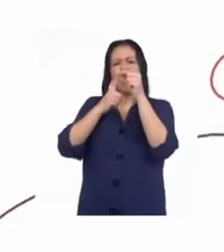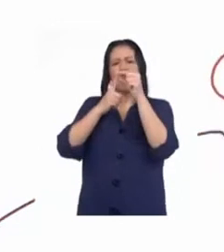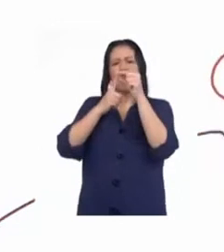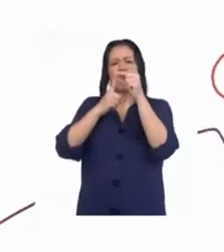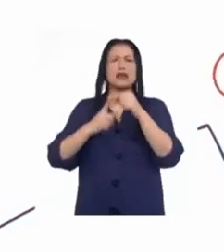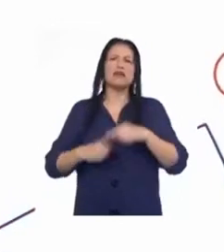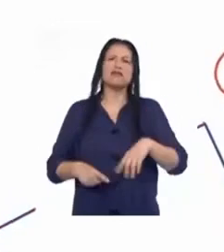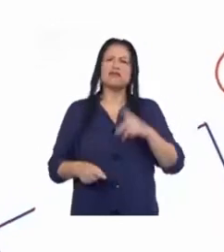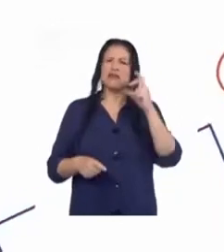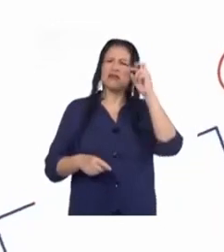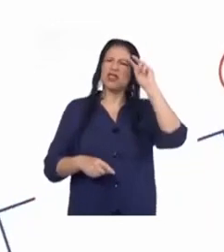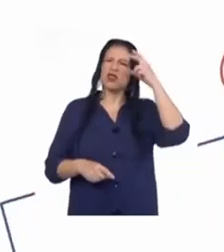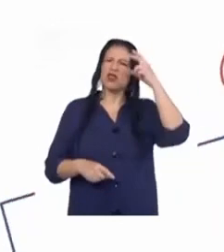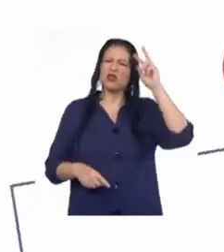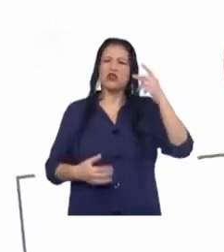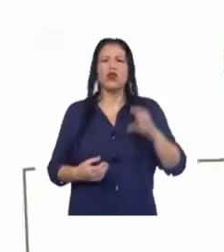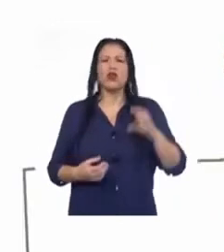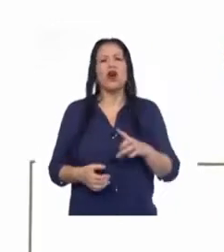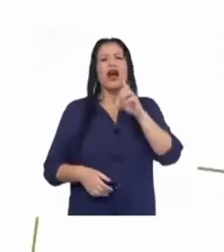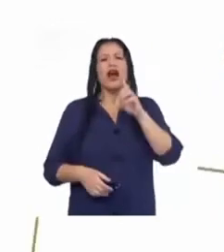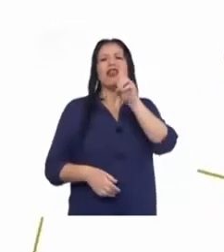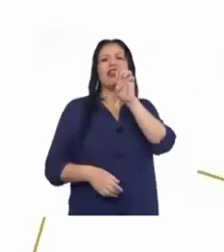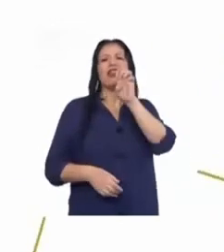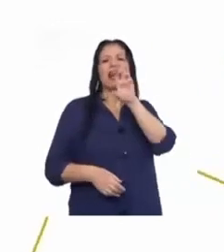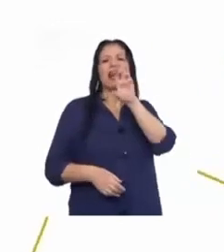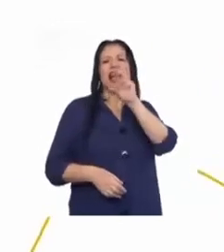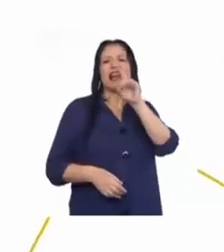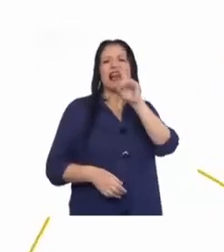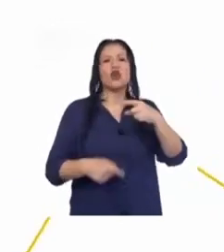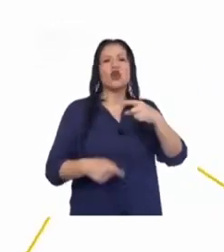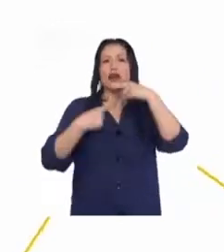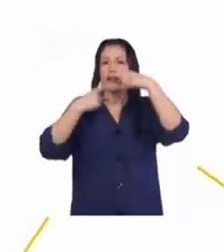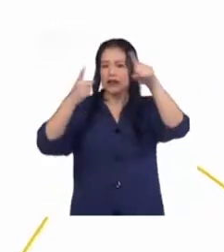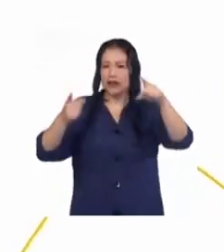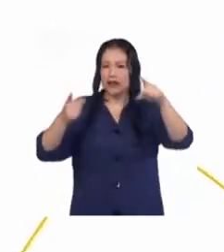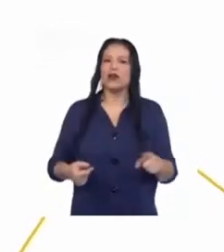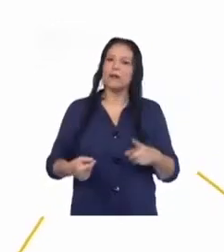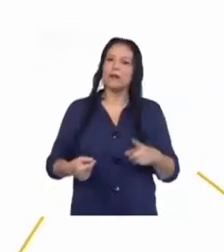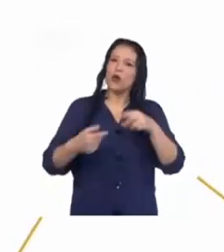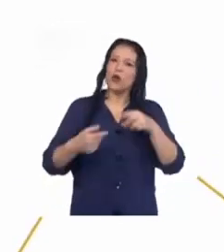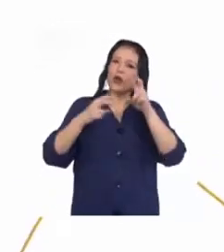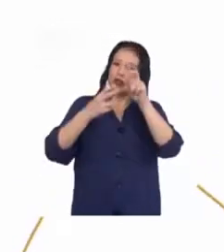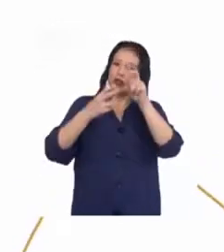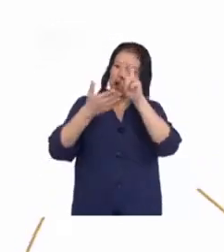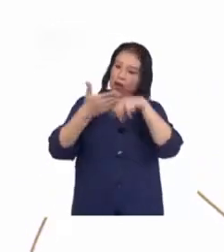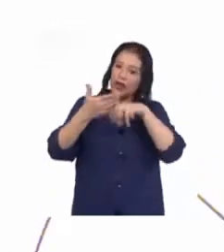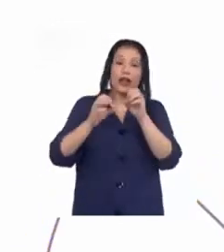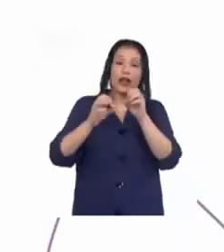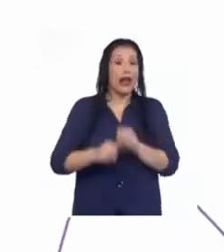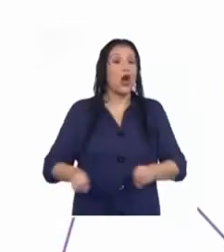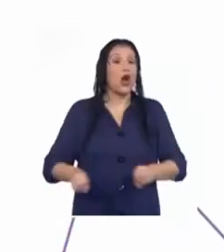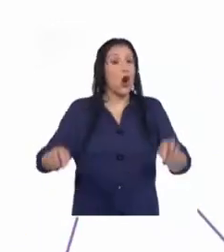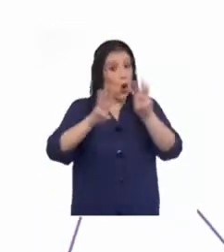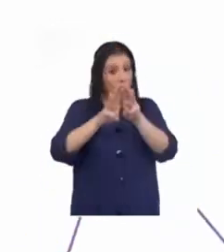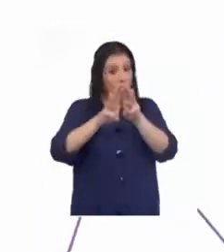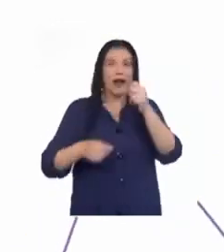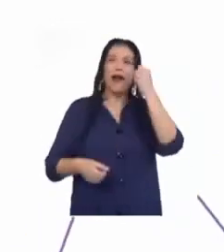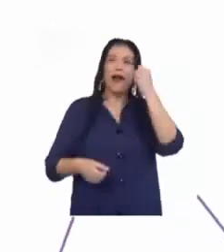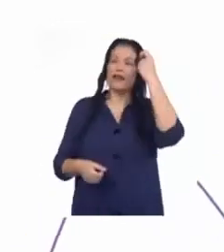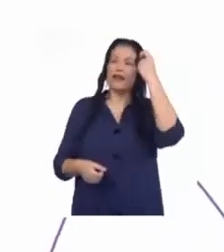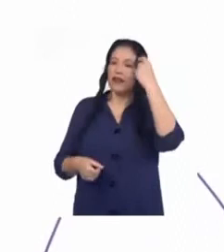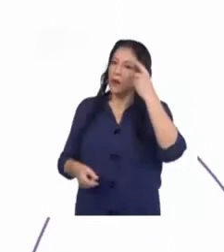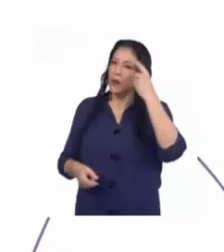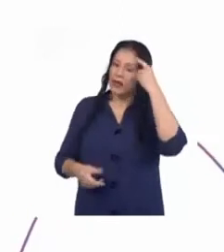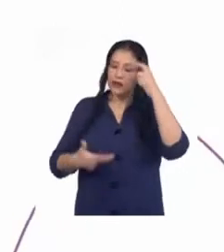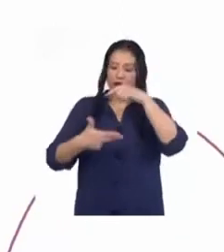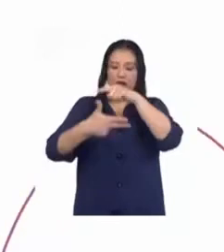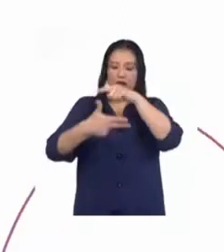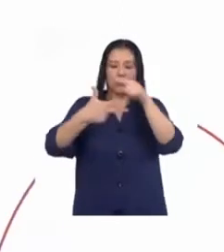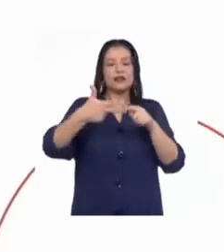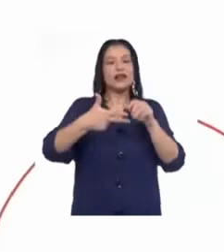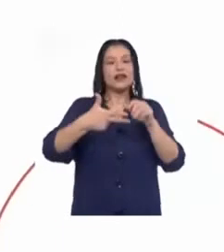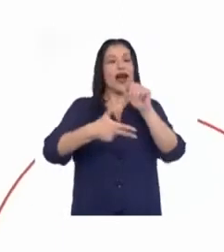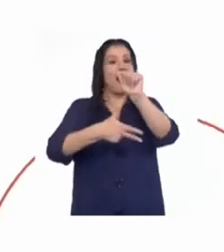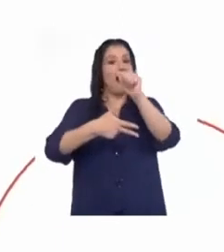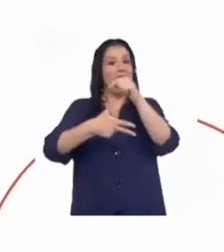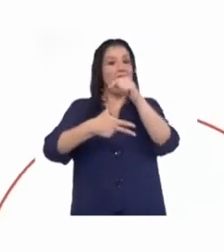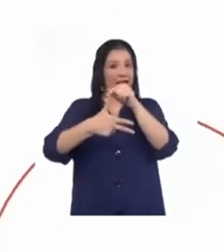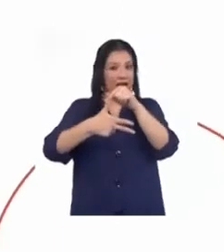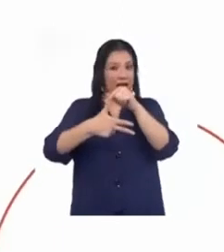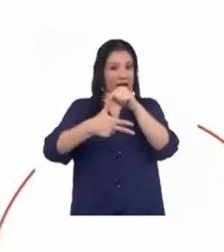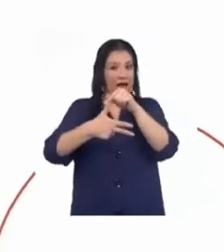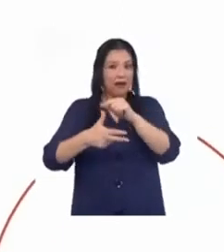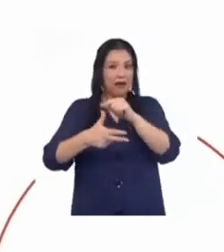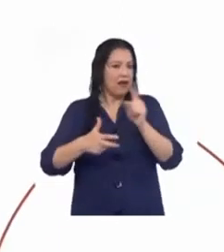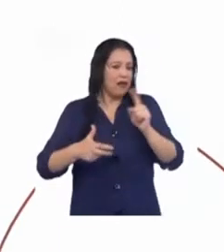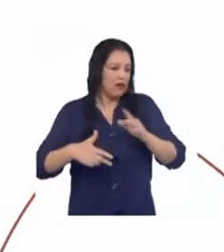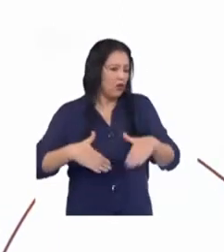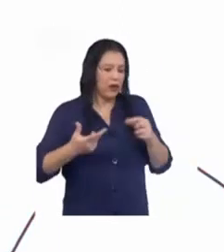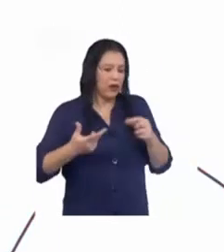declaratoria, pero luego al leer Naciones Unidas entendió un poco más. Estoy segura de que la opción correcta es la A. No podría